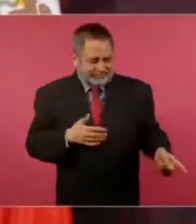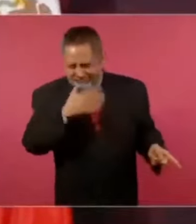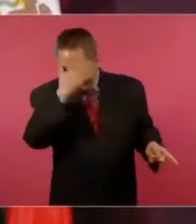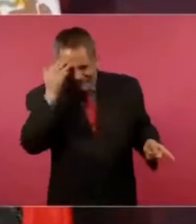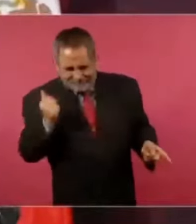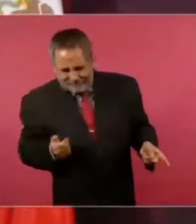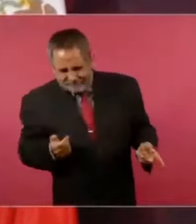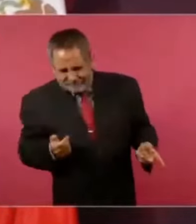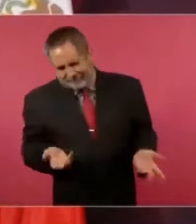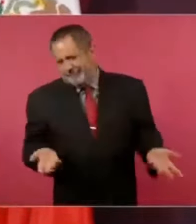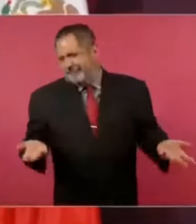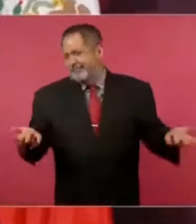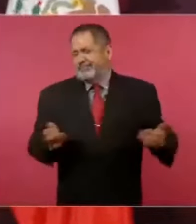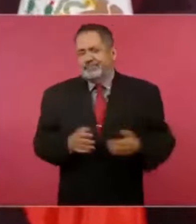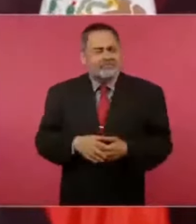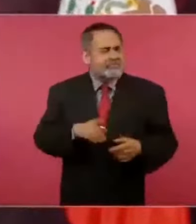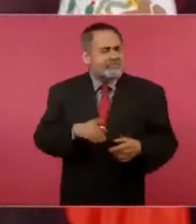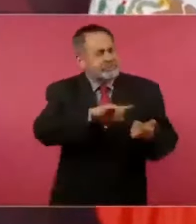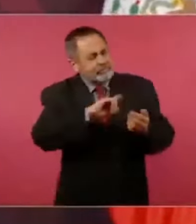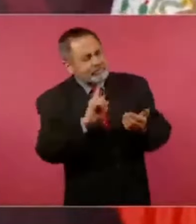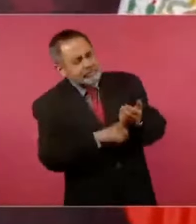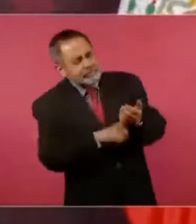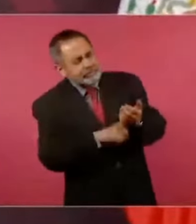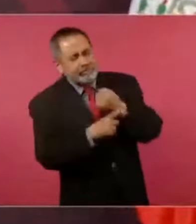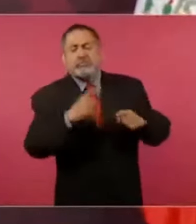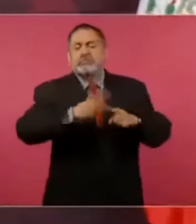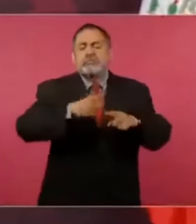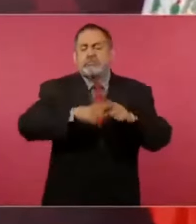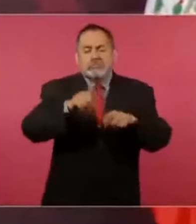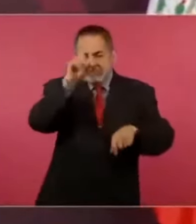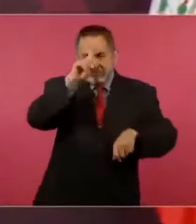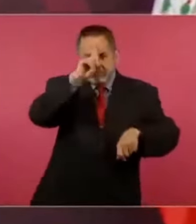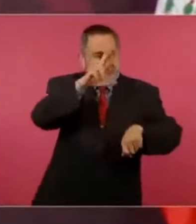¿Quiénes son sus asesores?